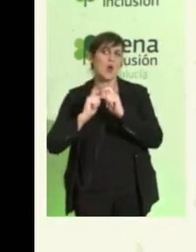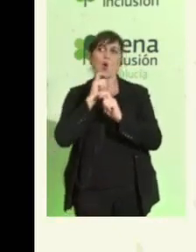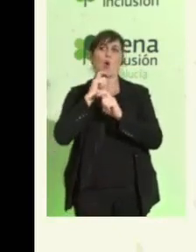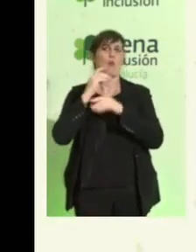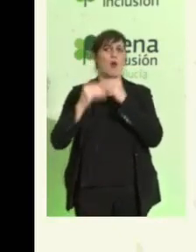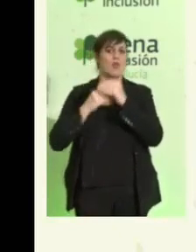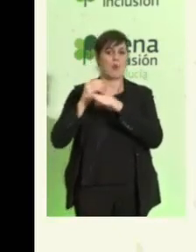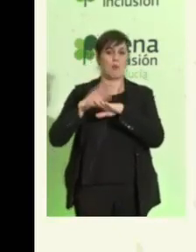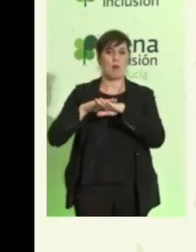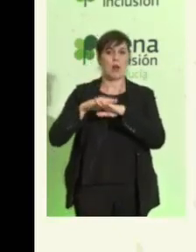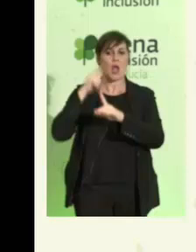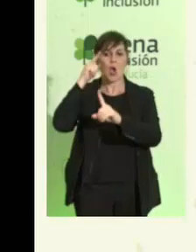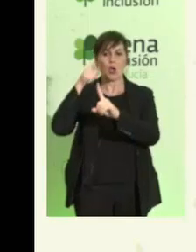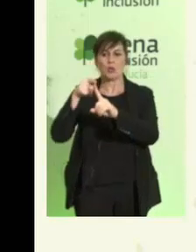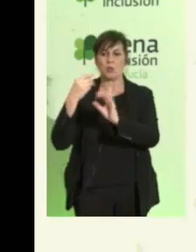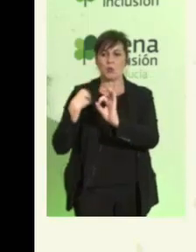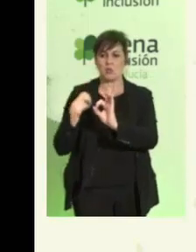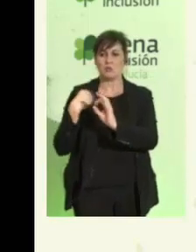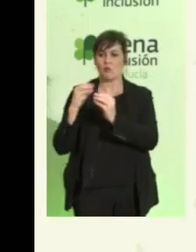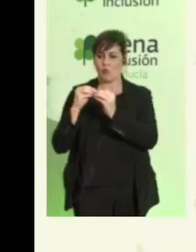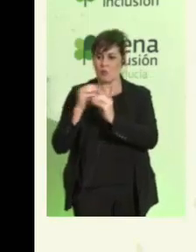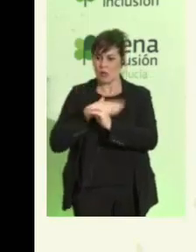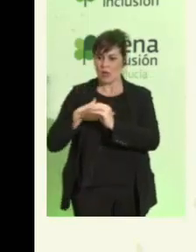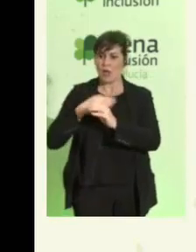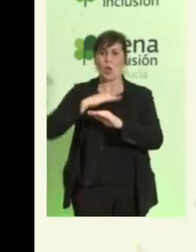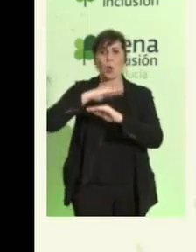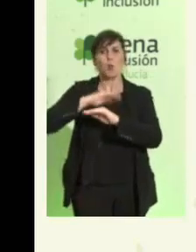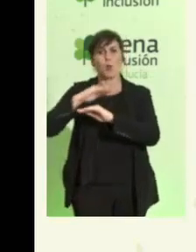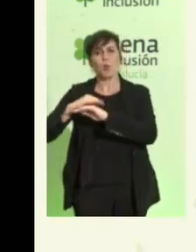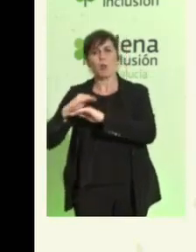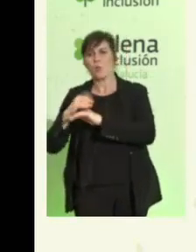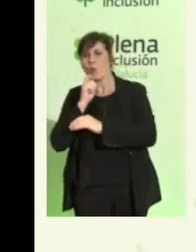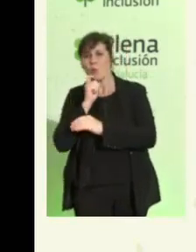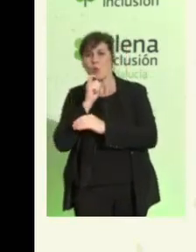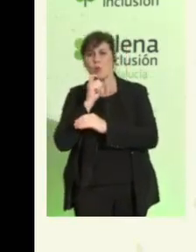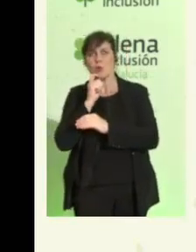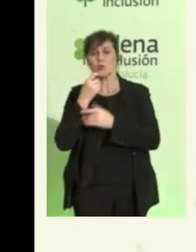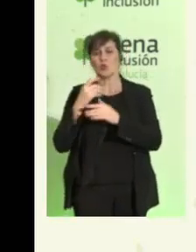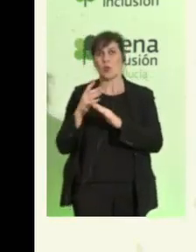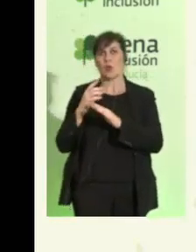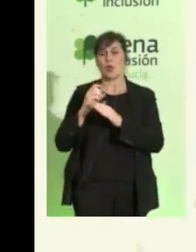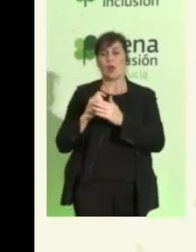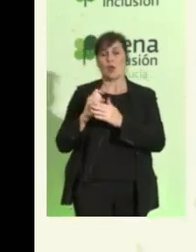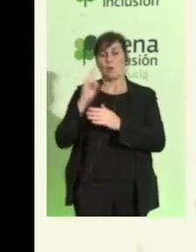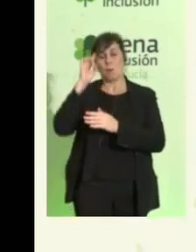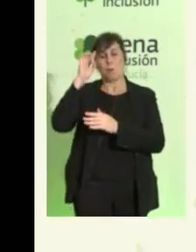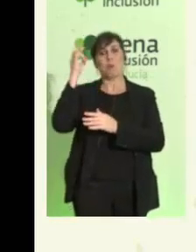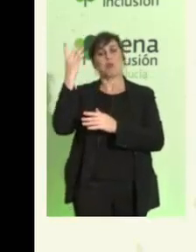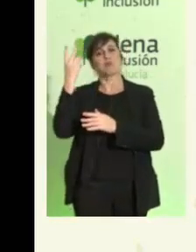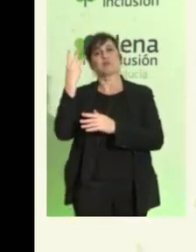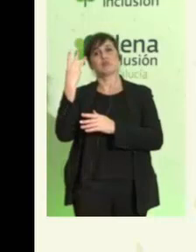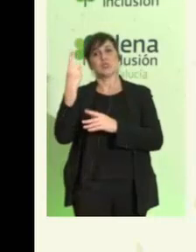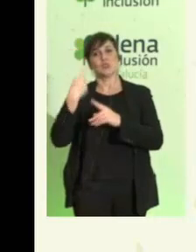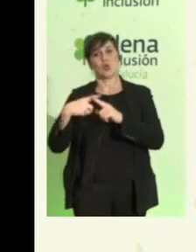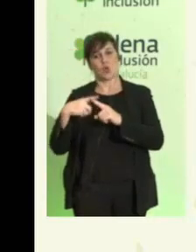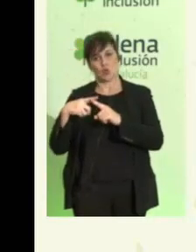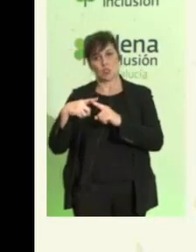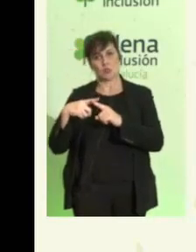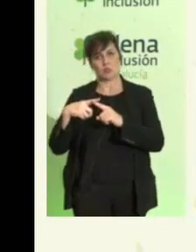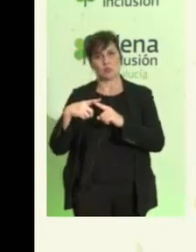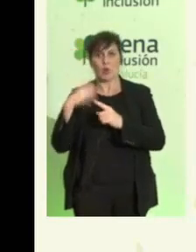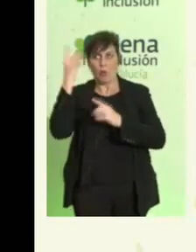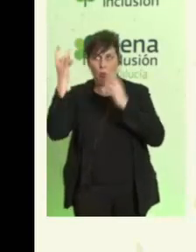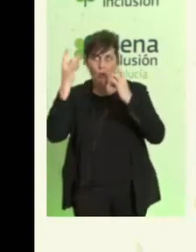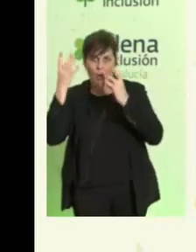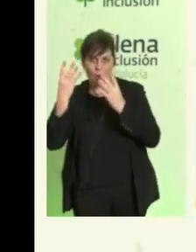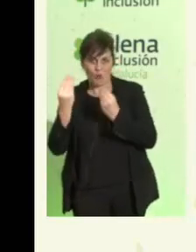cumpla esta tarea o cumpla esta labor de la forma en la que queremos? Y bueno, se nos ocurrieron tres cosas que eran importantes. Bueno, de hecho, se nos ocurrieron muchísimas, pero solo